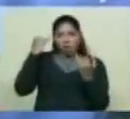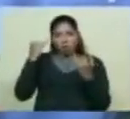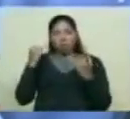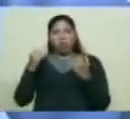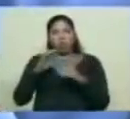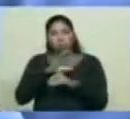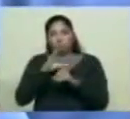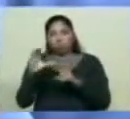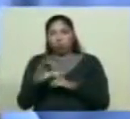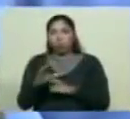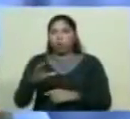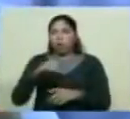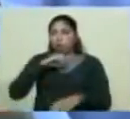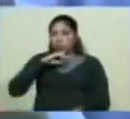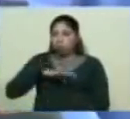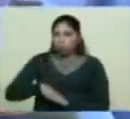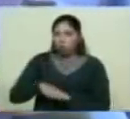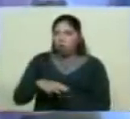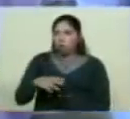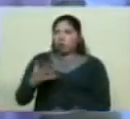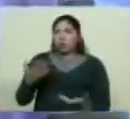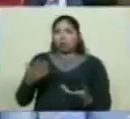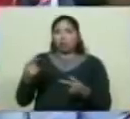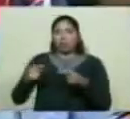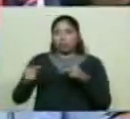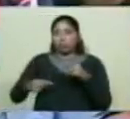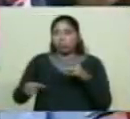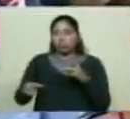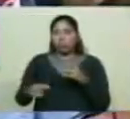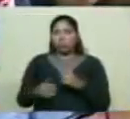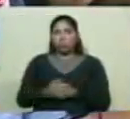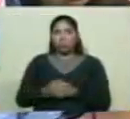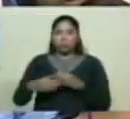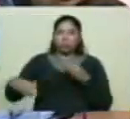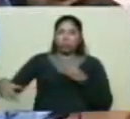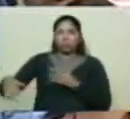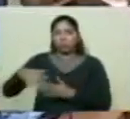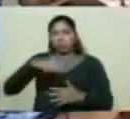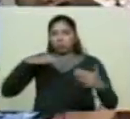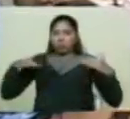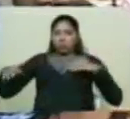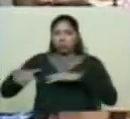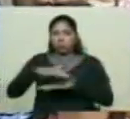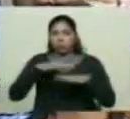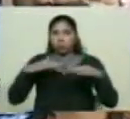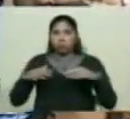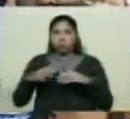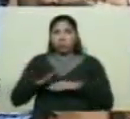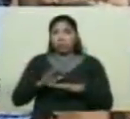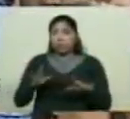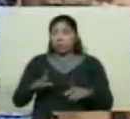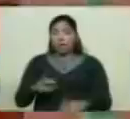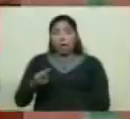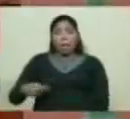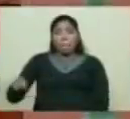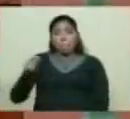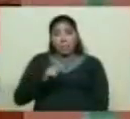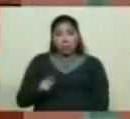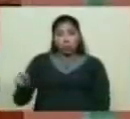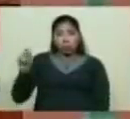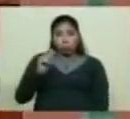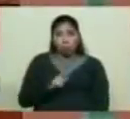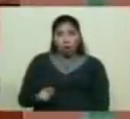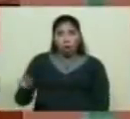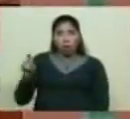de recreación y al presidente autorizado mensualmente en todas las escuelas mis queridos maestros me querías